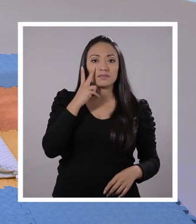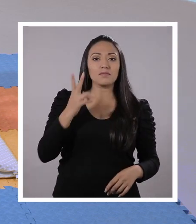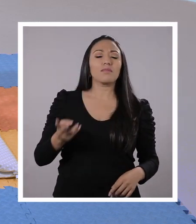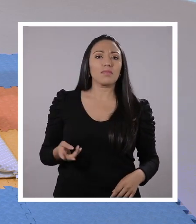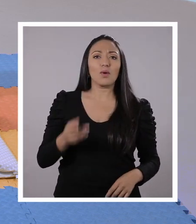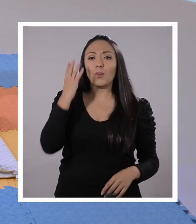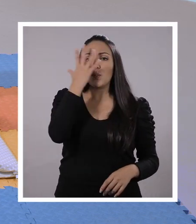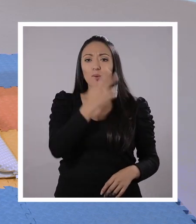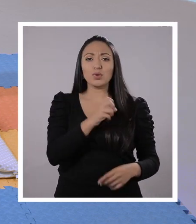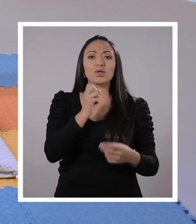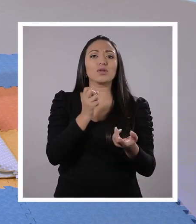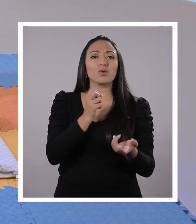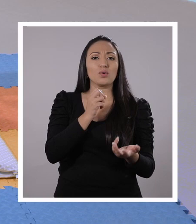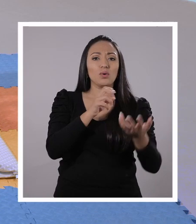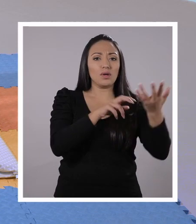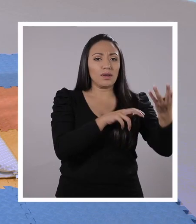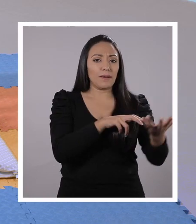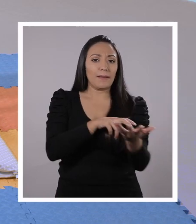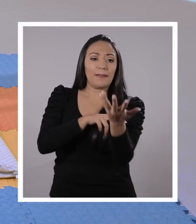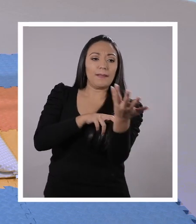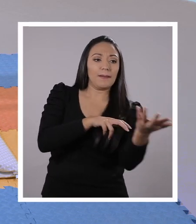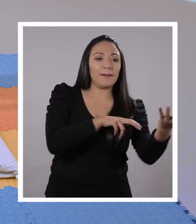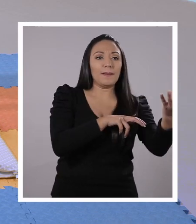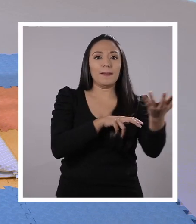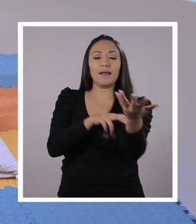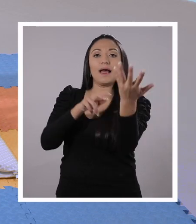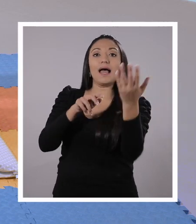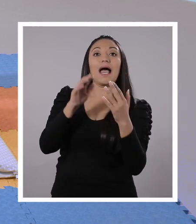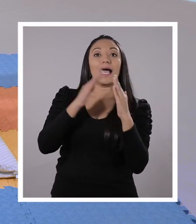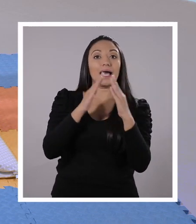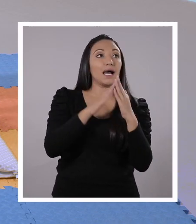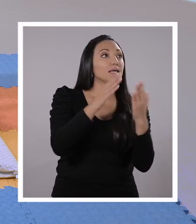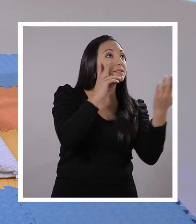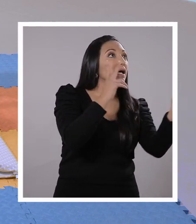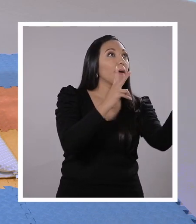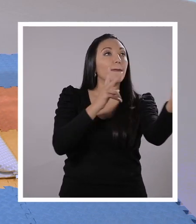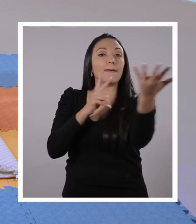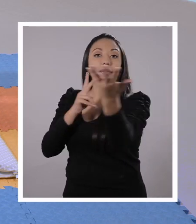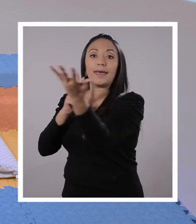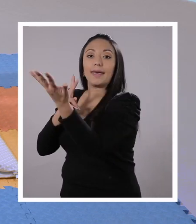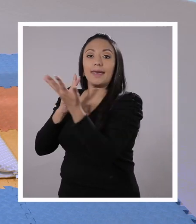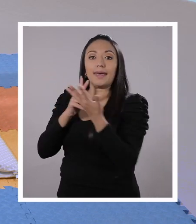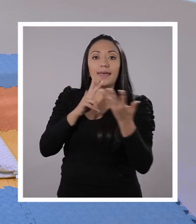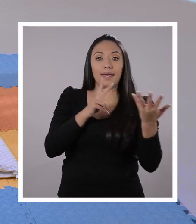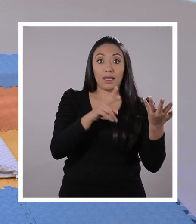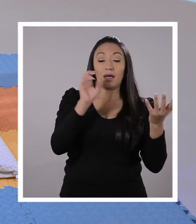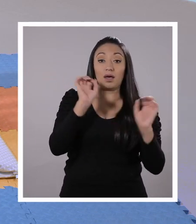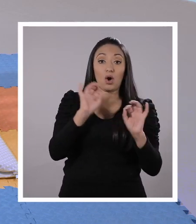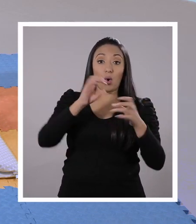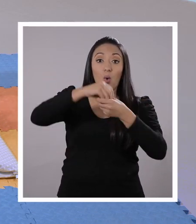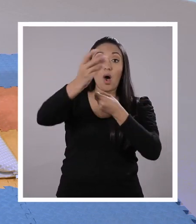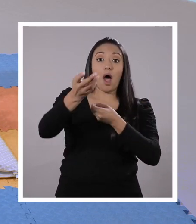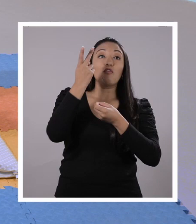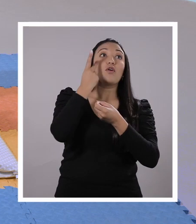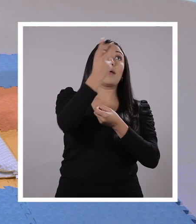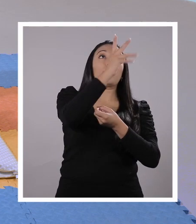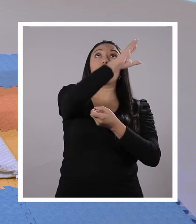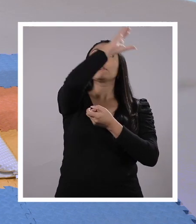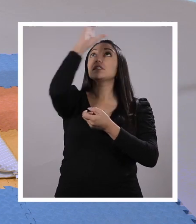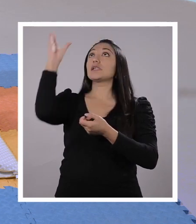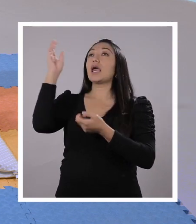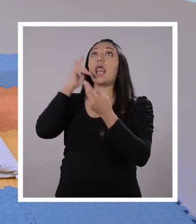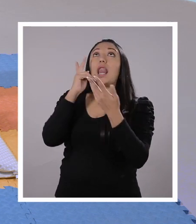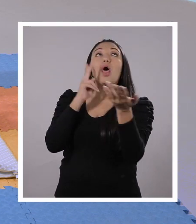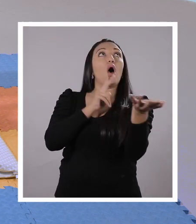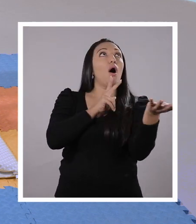por ejemplo, sería muy divertido como el poder llevarlos por la casa para que vean los diferentes espacios, o de hecho si estamos de afuera para